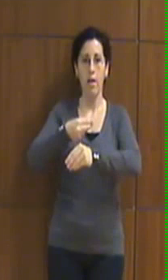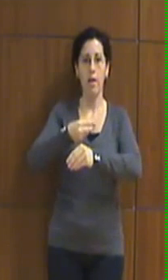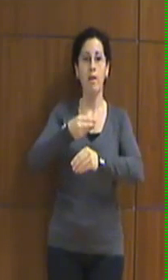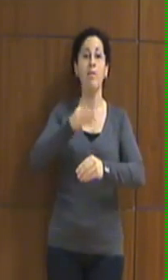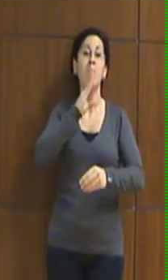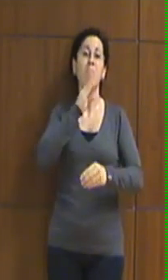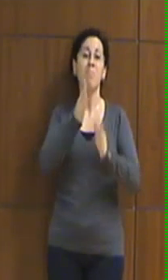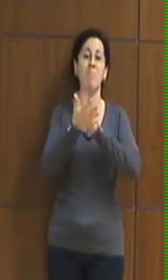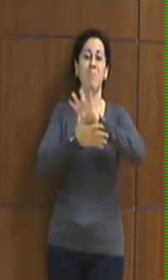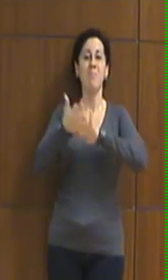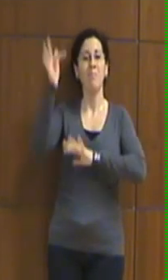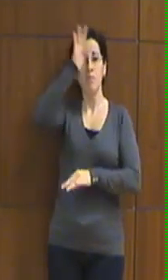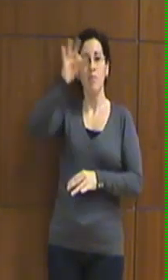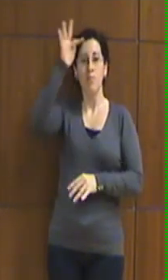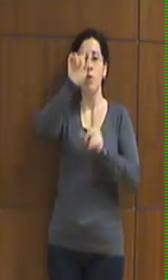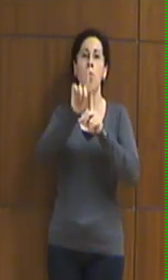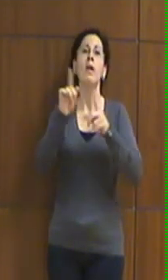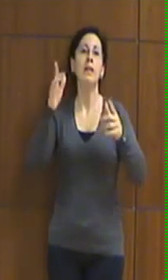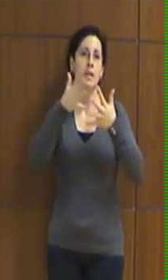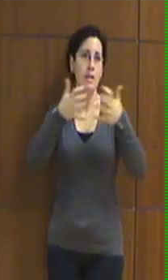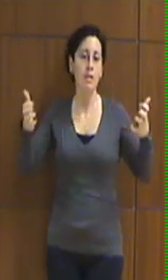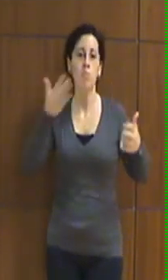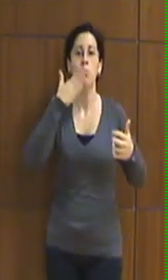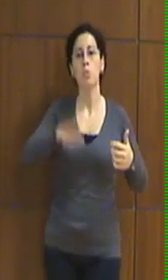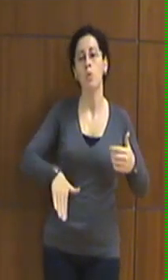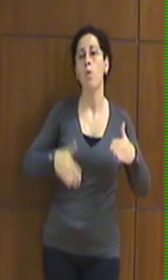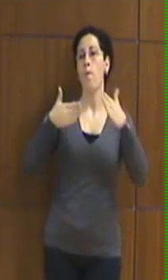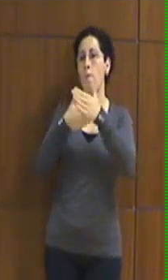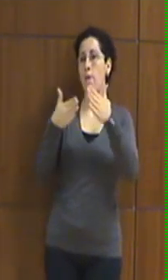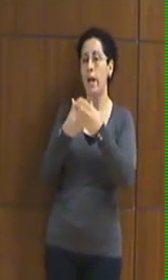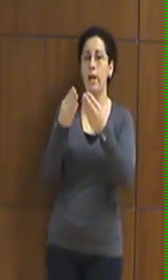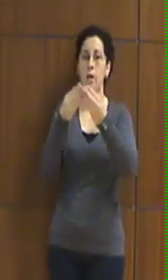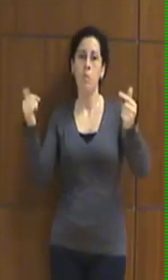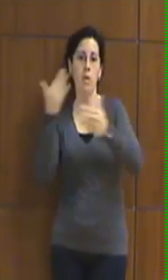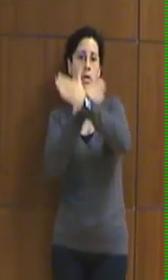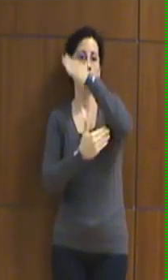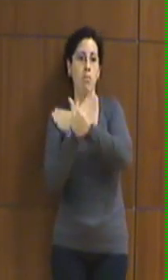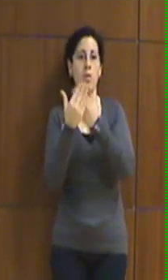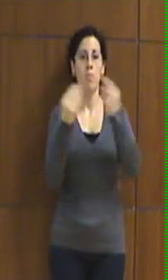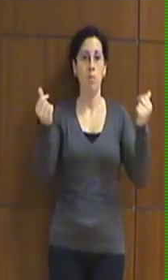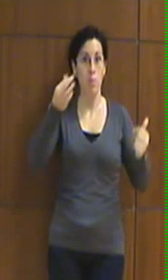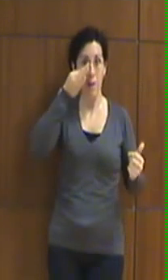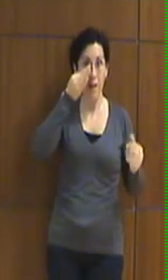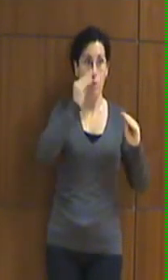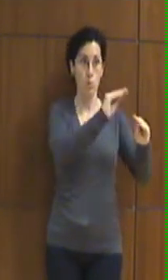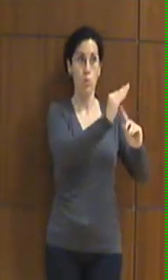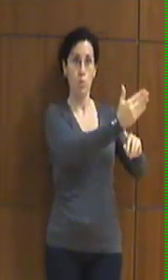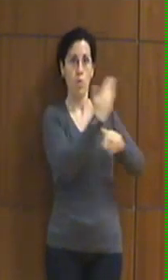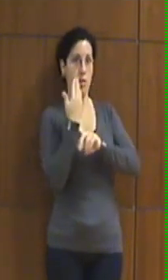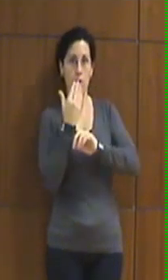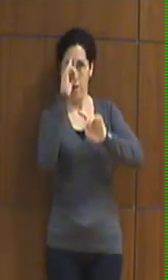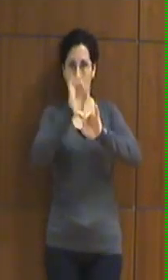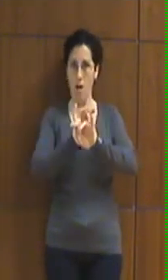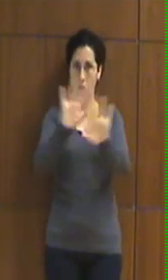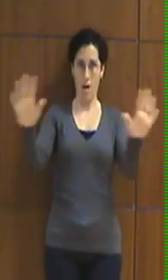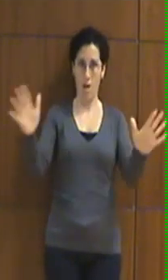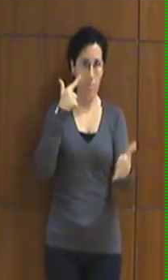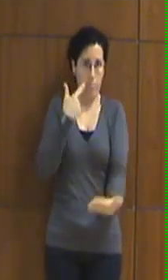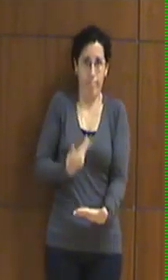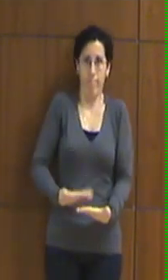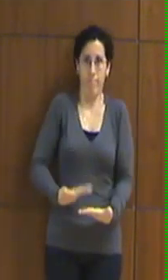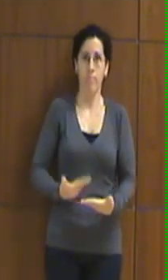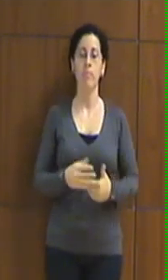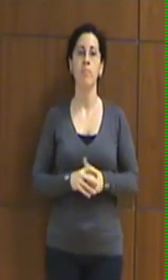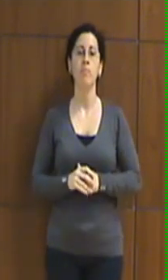dice teóricamente, ¿no? De que quitas barreras, quitas discapacidad, tal, que es así, es que está tan claro como... Y